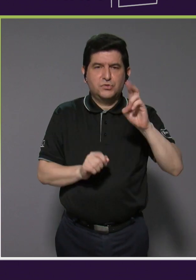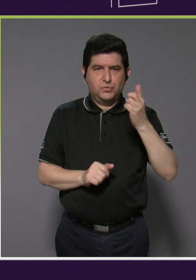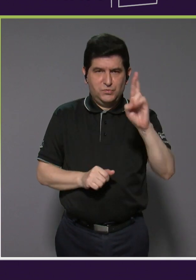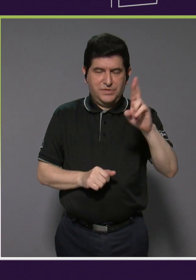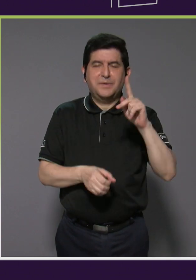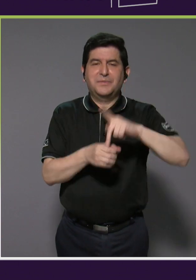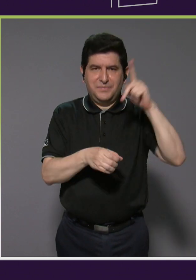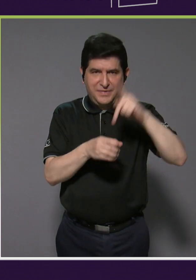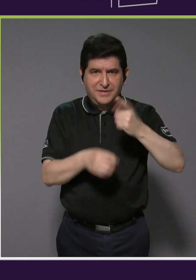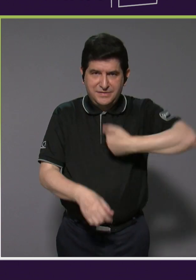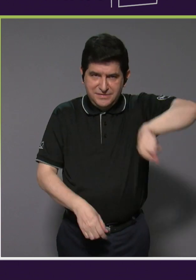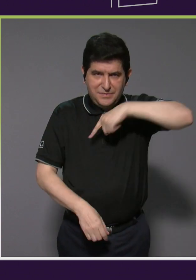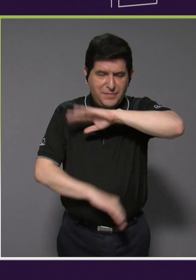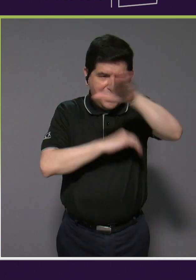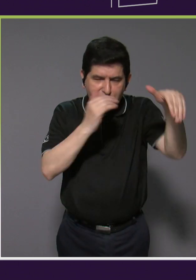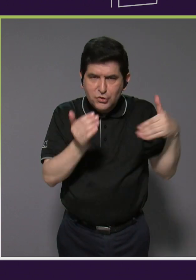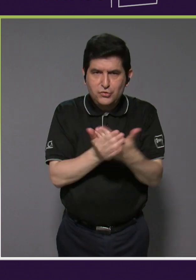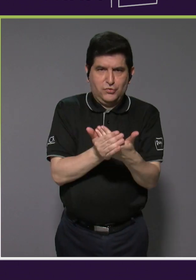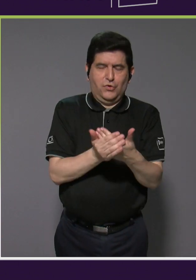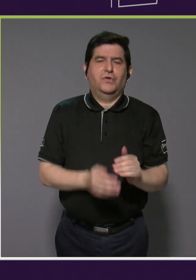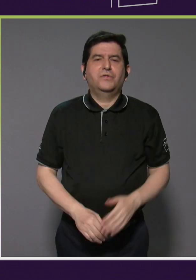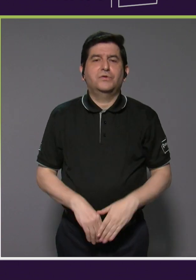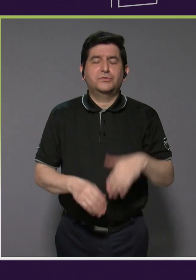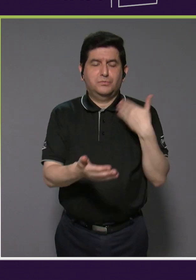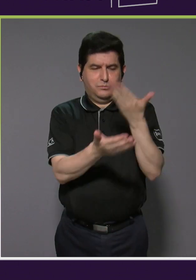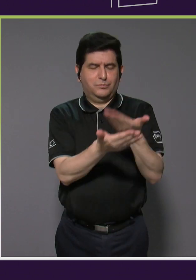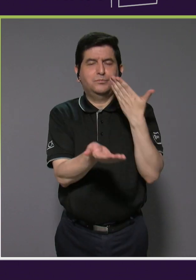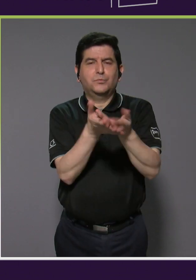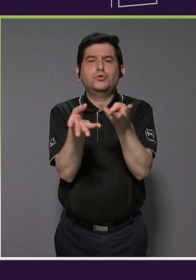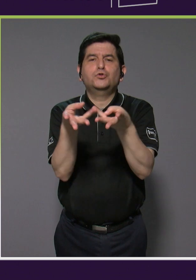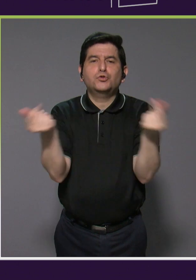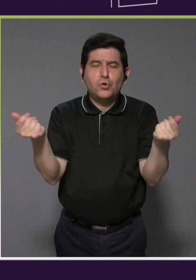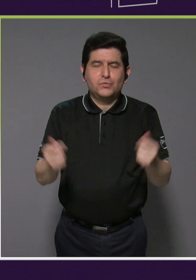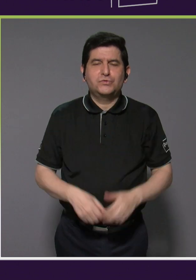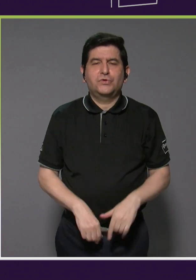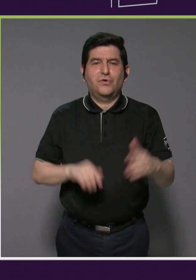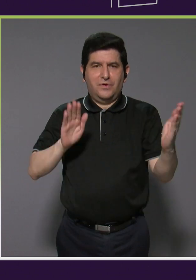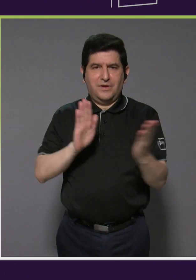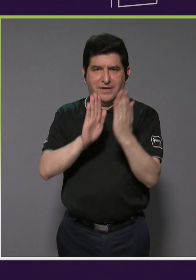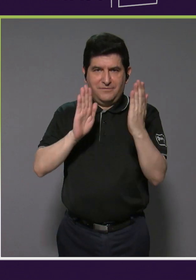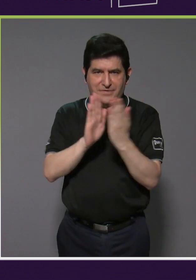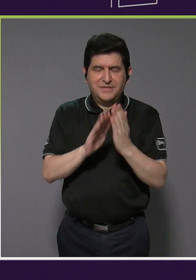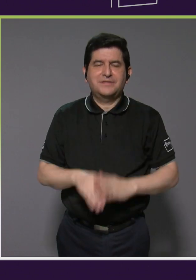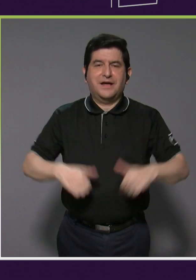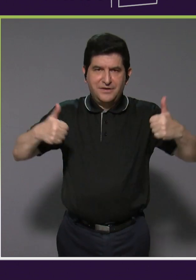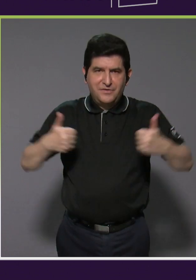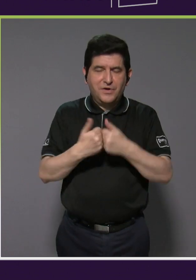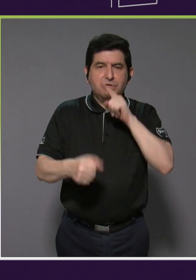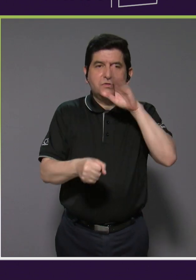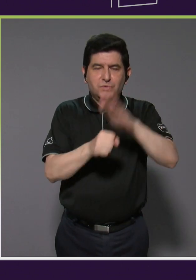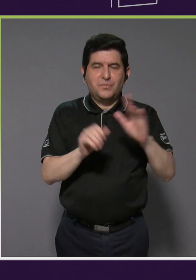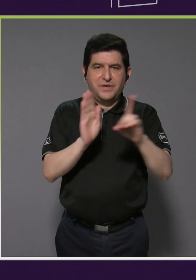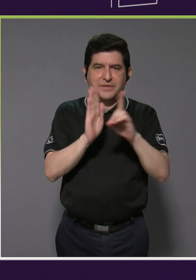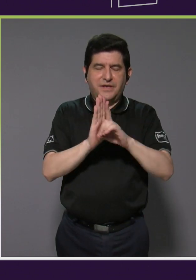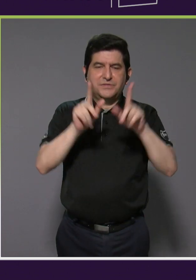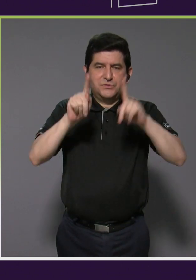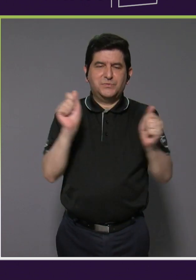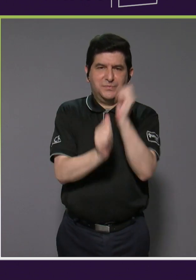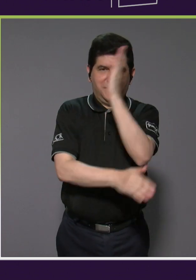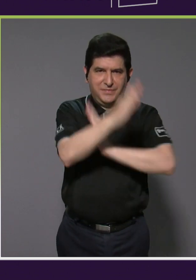que participemos y entre todas y todos propongamos soluciones a estos desafíos que hay para el cumplimiento de los derechos de las personas con